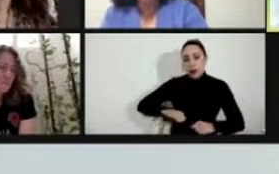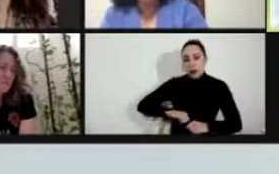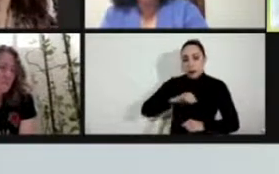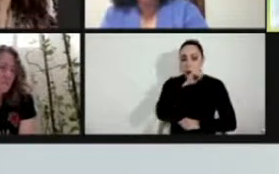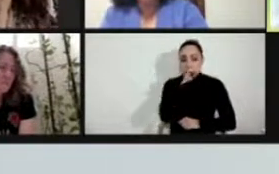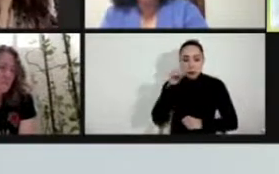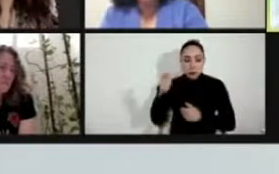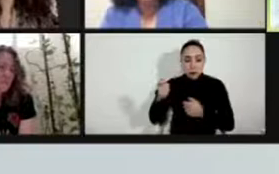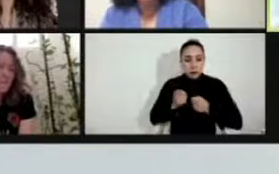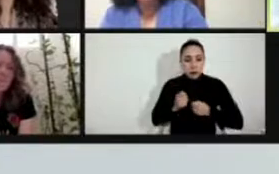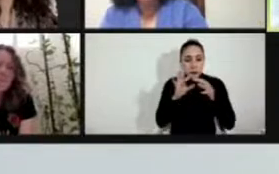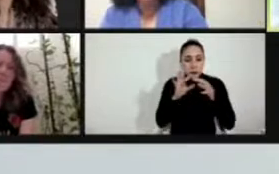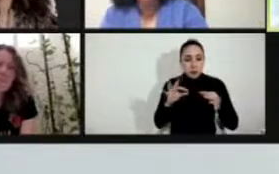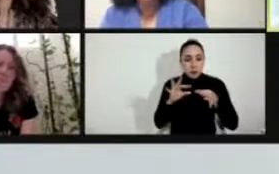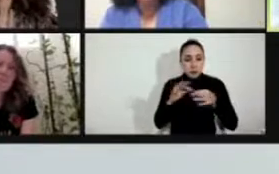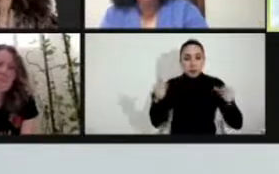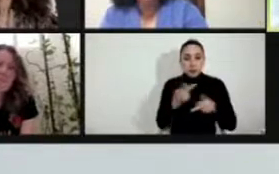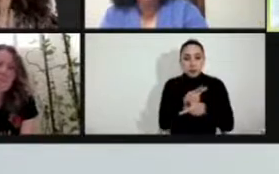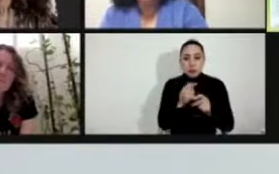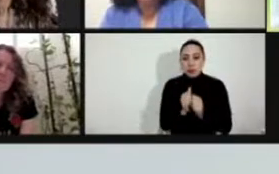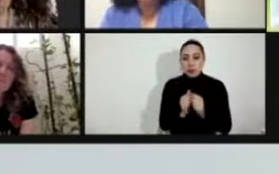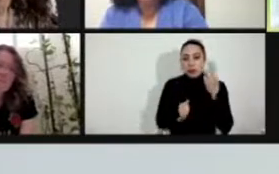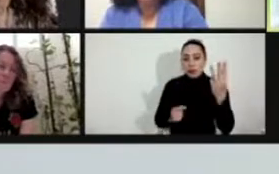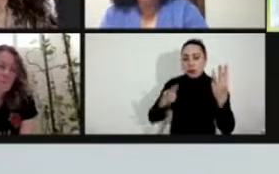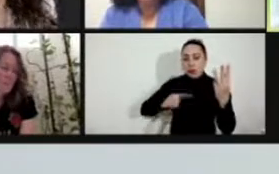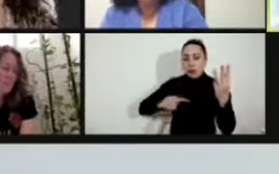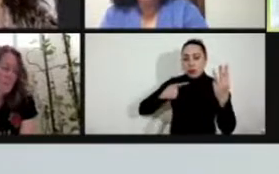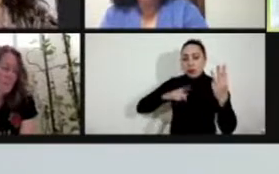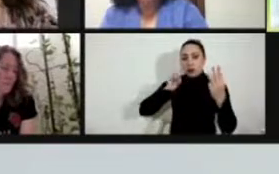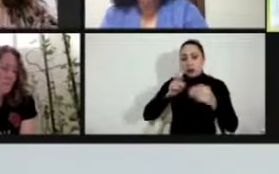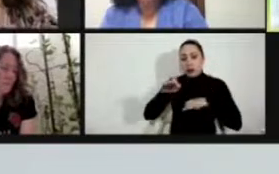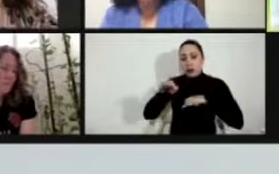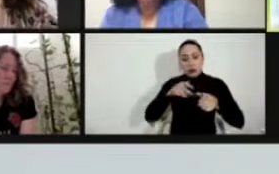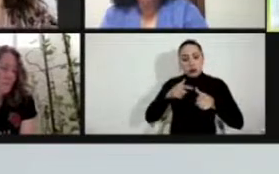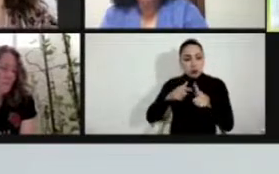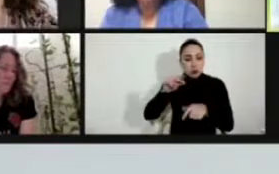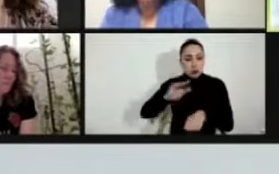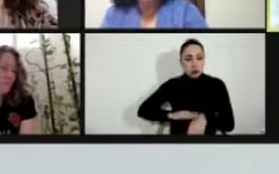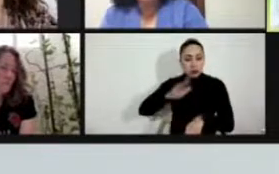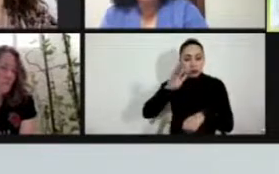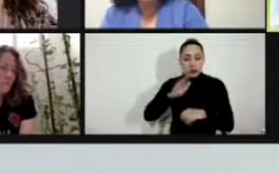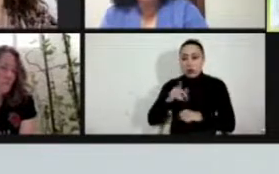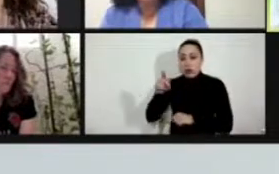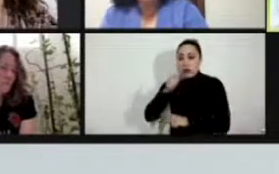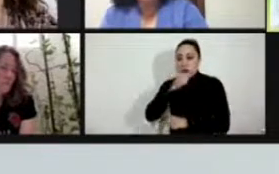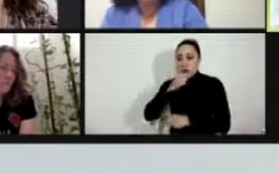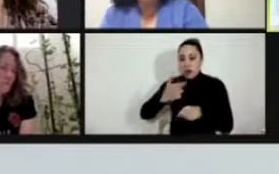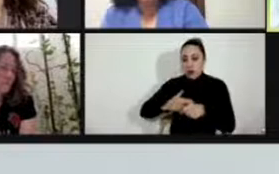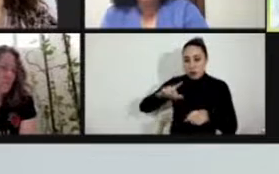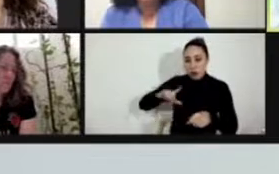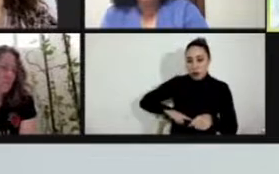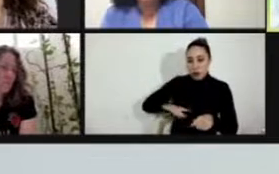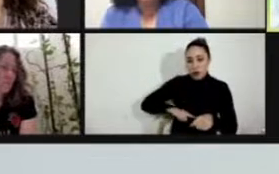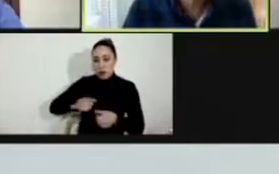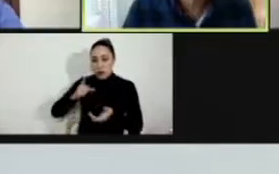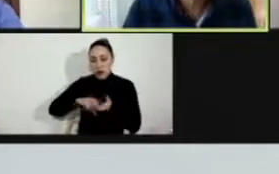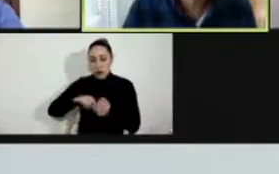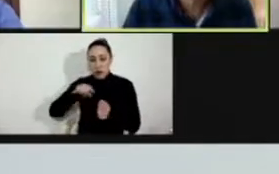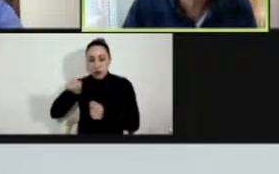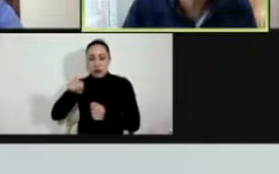servidores públicos mencionados. En respuesta, la Secretaría de Gobierno, mediante la Dirección General Jurídico y Enlace